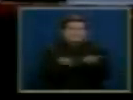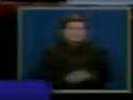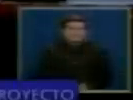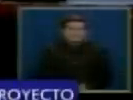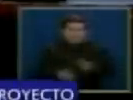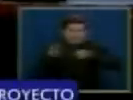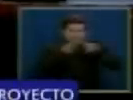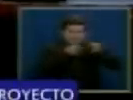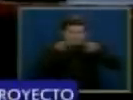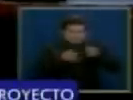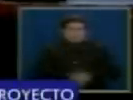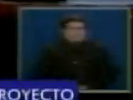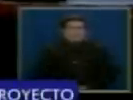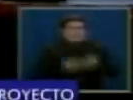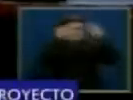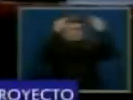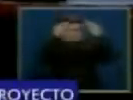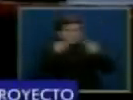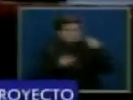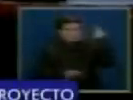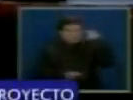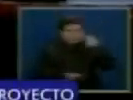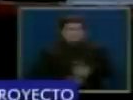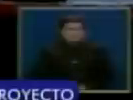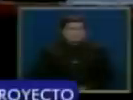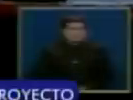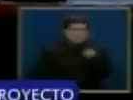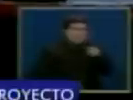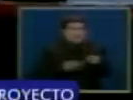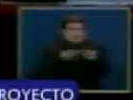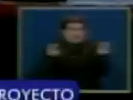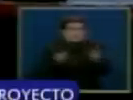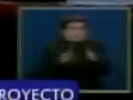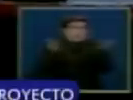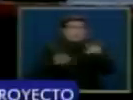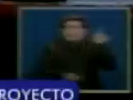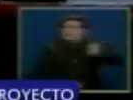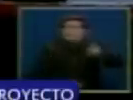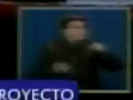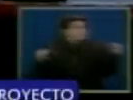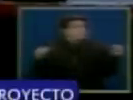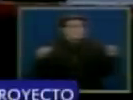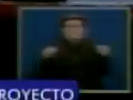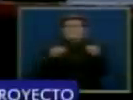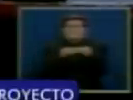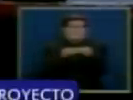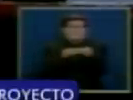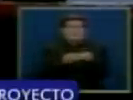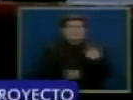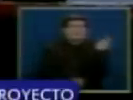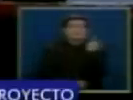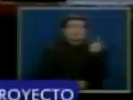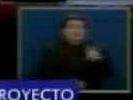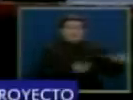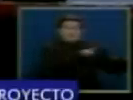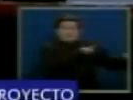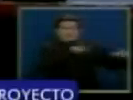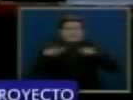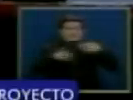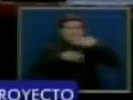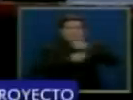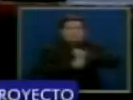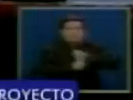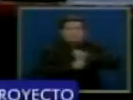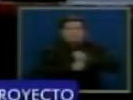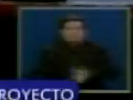de cómo se manejan los presupuestos estatales, tampoco se necesita más que estar dispuesto a hacerlo.